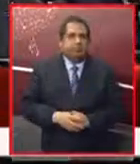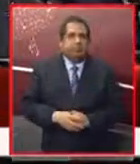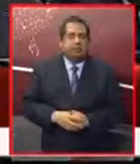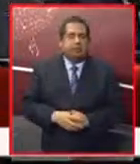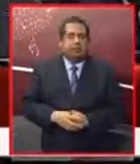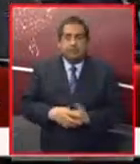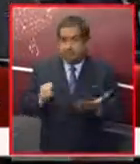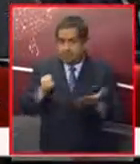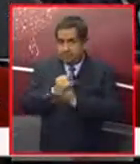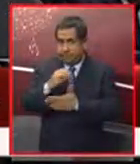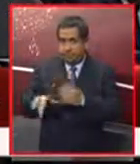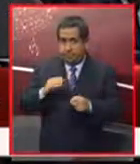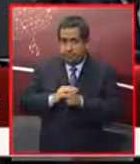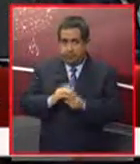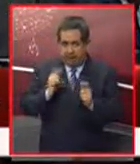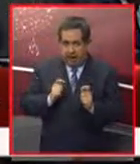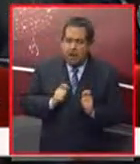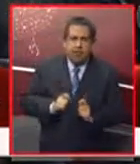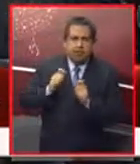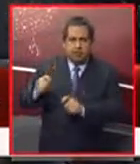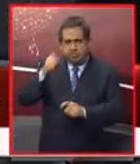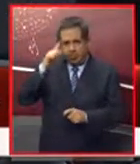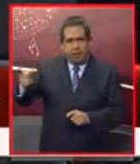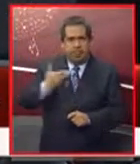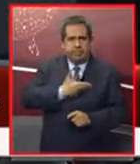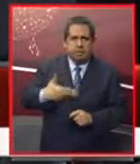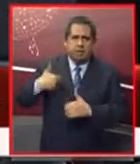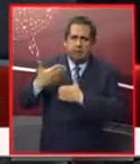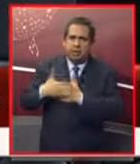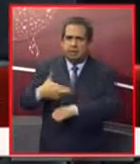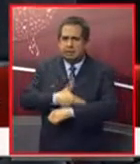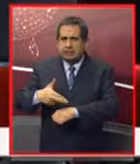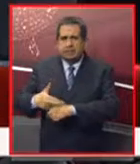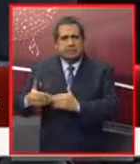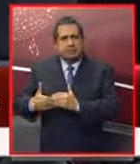El dictamen avalado se envió al Poder Ejecutivo para sus efectos constitucionales.